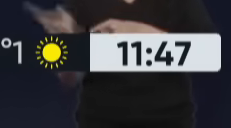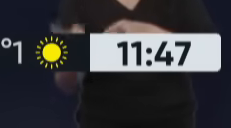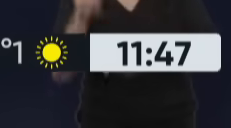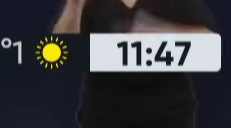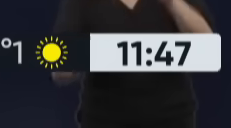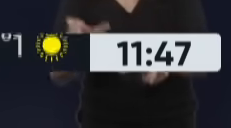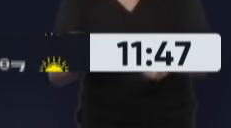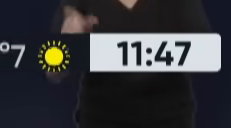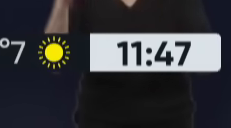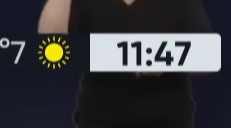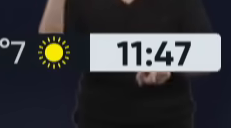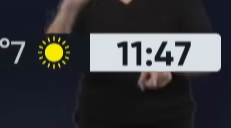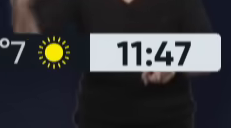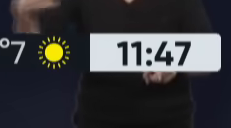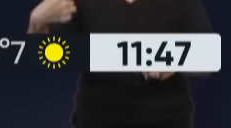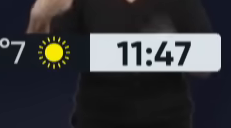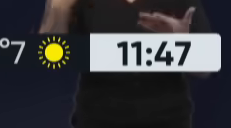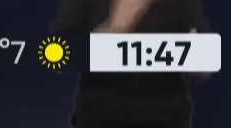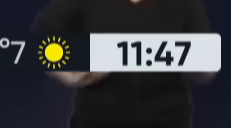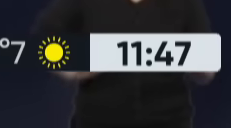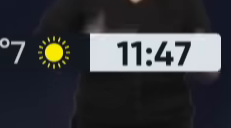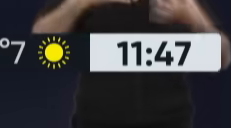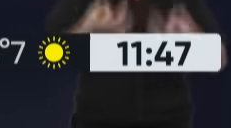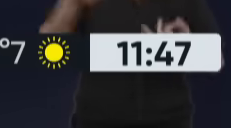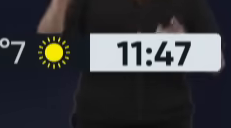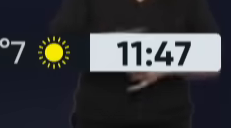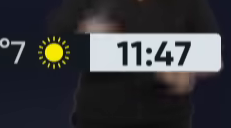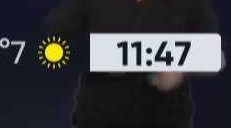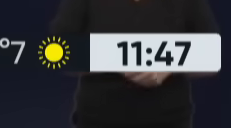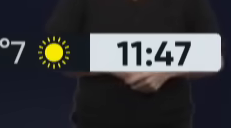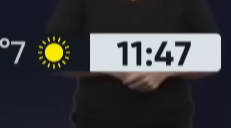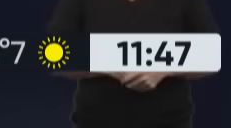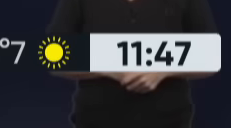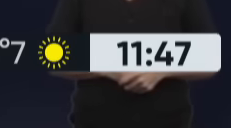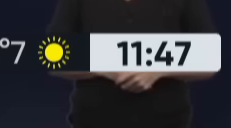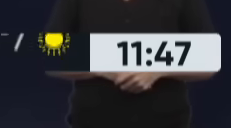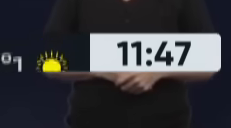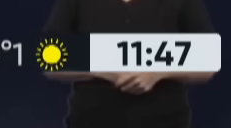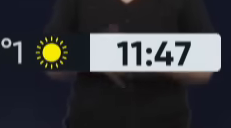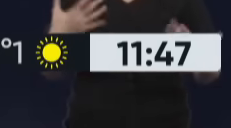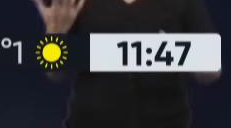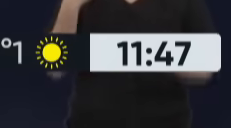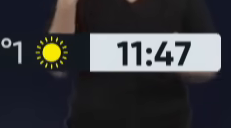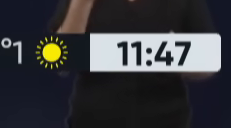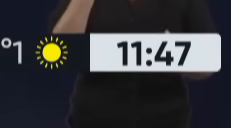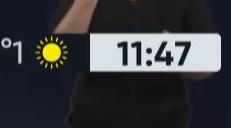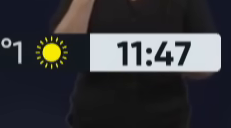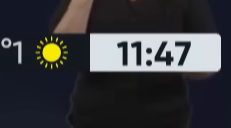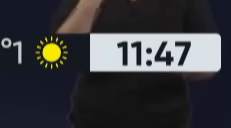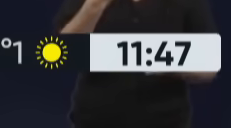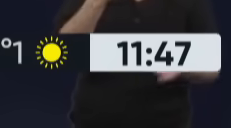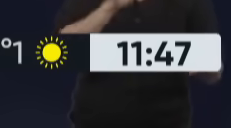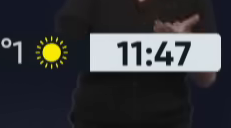Mira, en principio, para quien no lo sabe, y aprovecho la pregunta, pues siempre es un tema complejo el tema de la